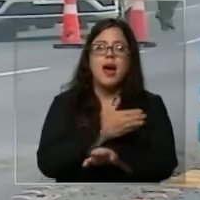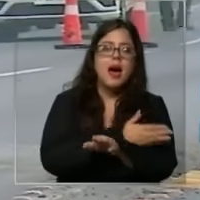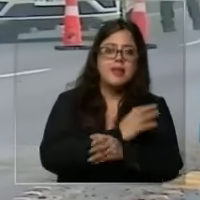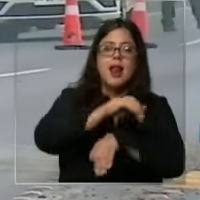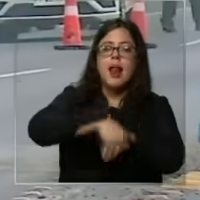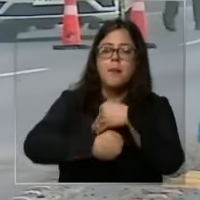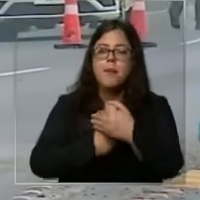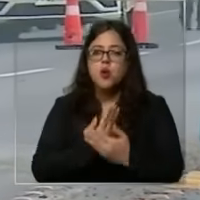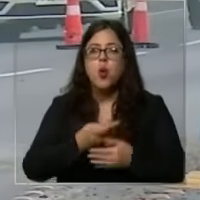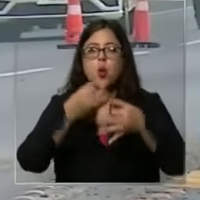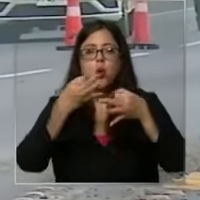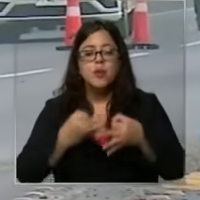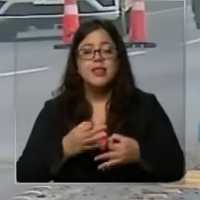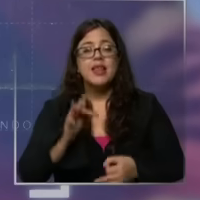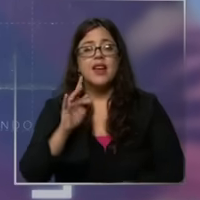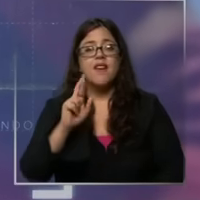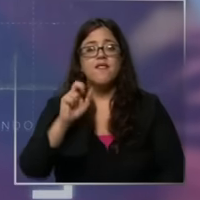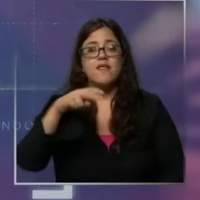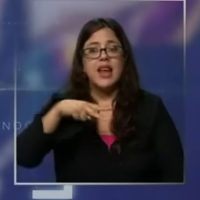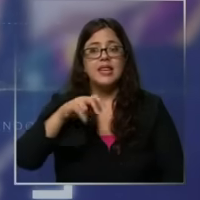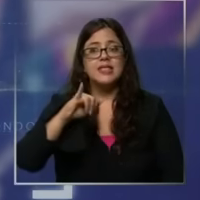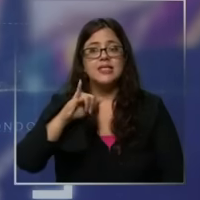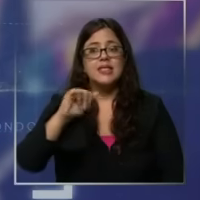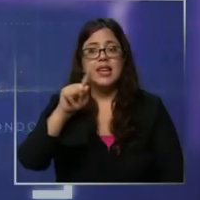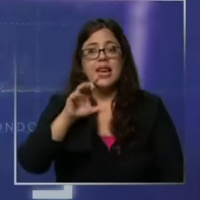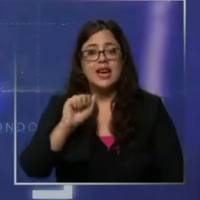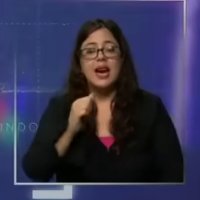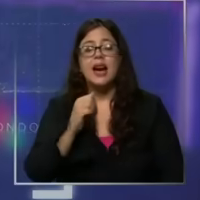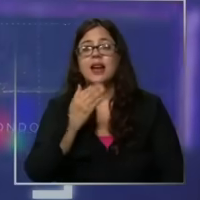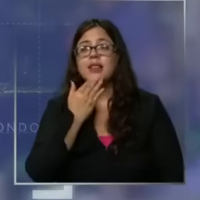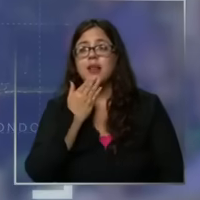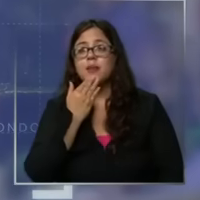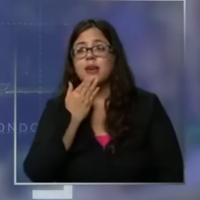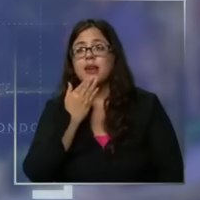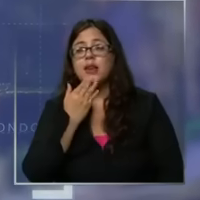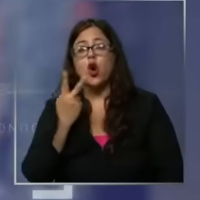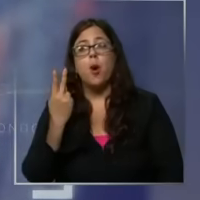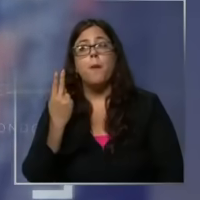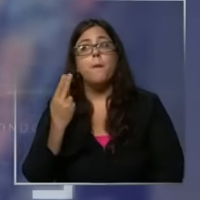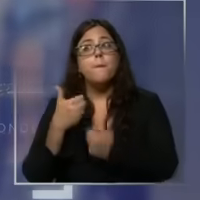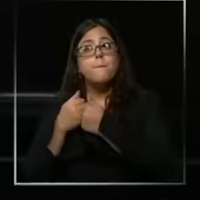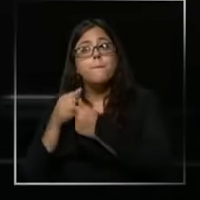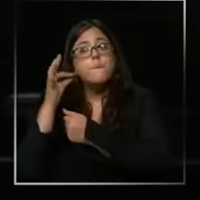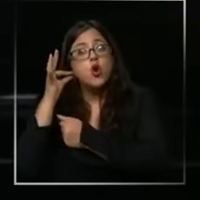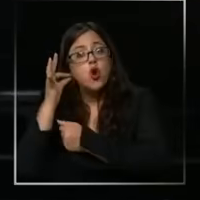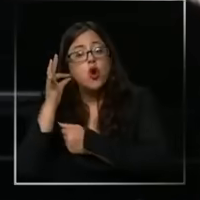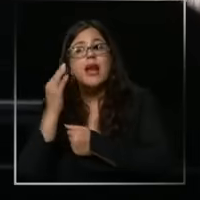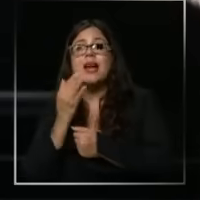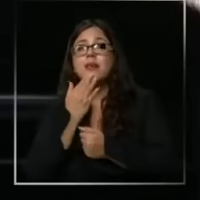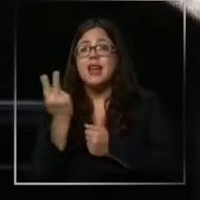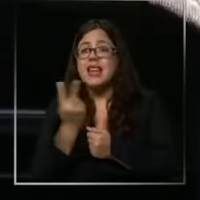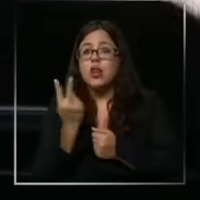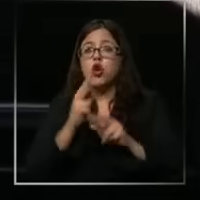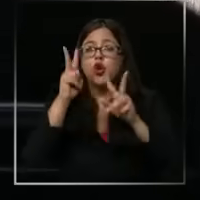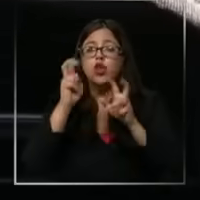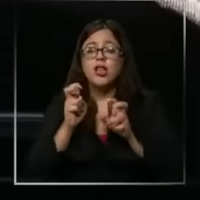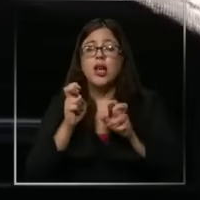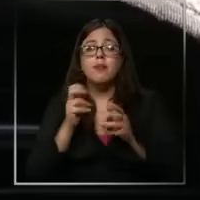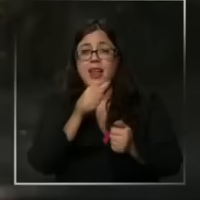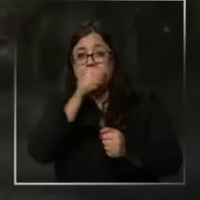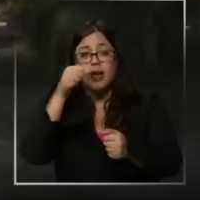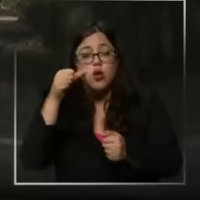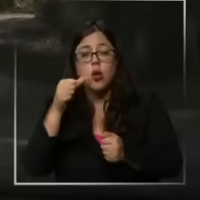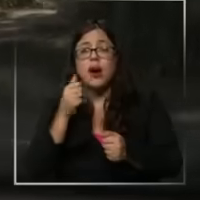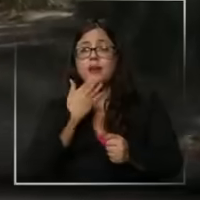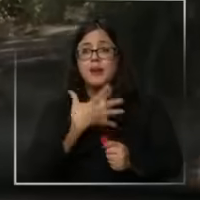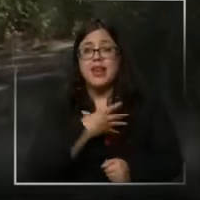madrugada, que se registraron cuando Francisca, junto a su polola, ambas con antecedentes por tráfico de drogas, y su hija menor de edad, el pasado 30 de septiembre,